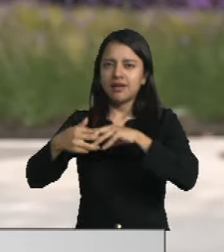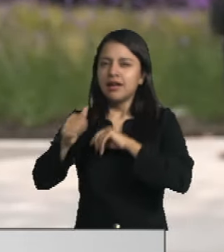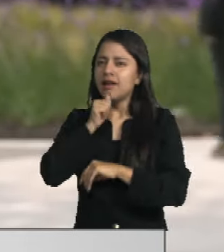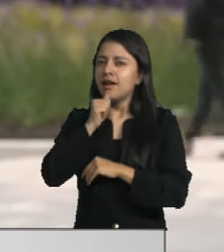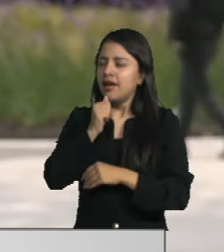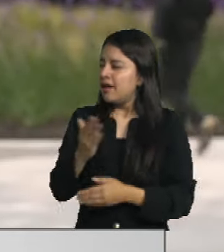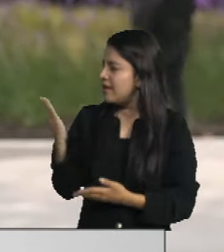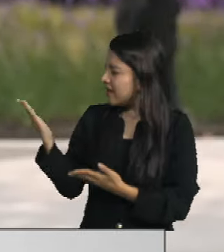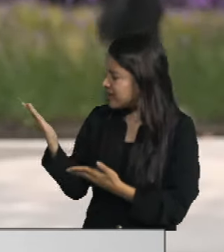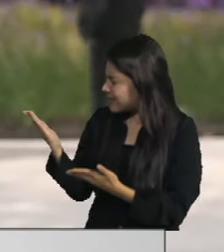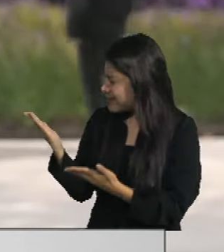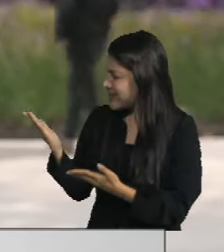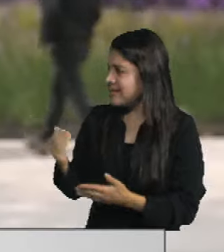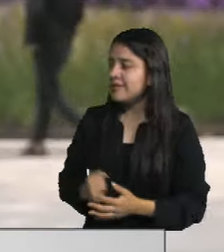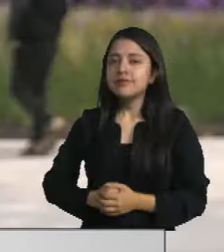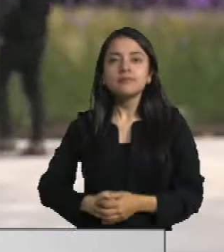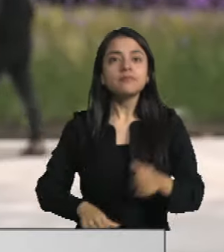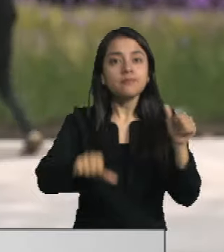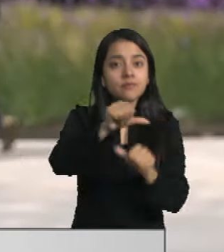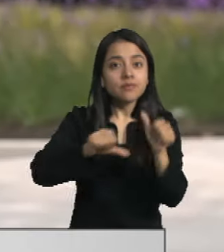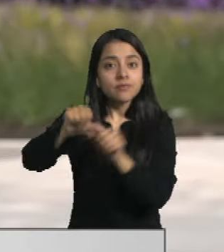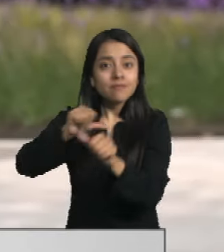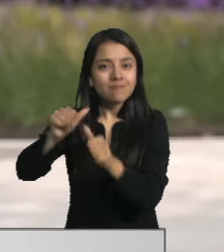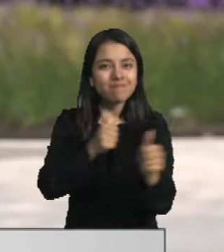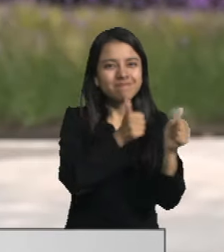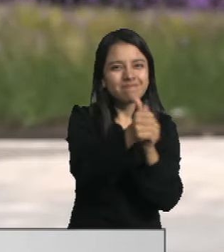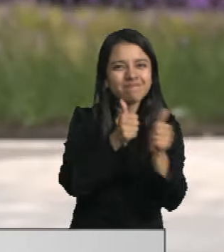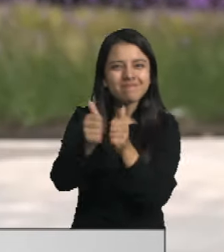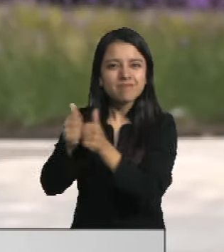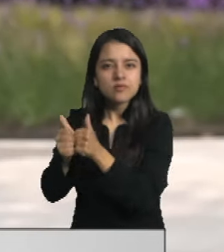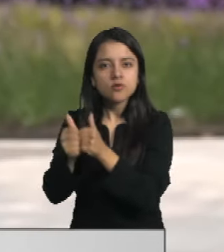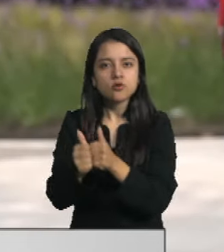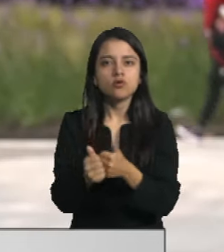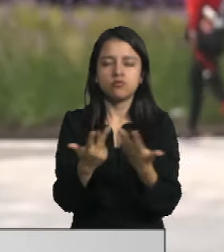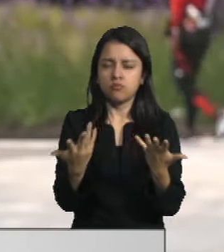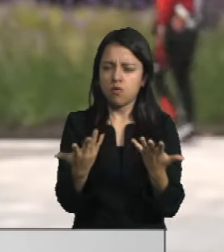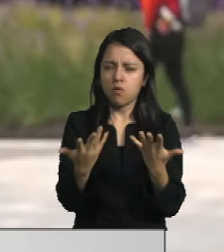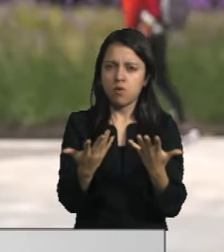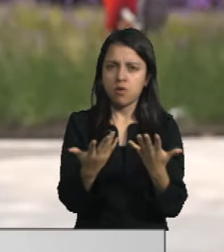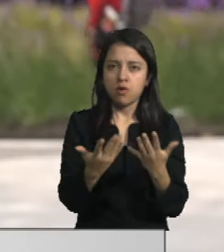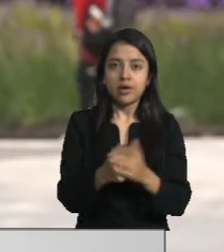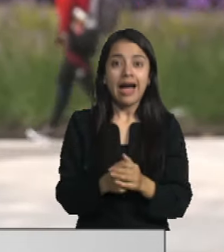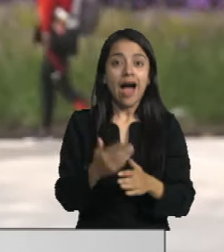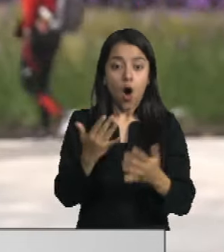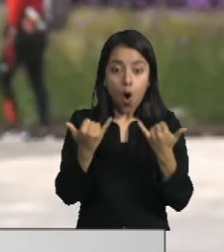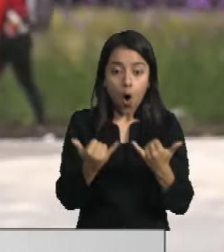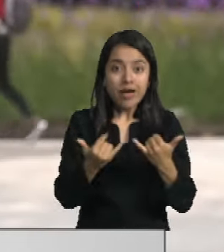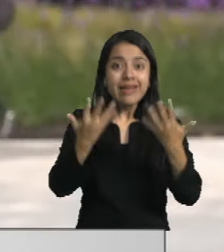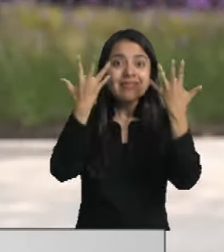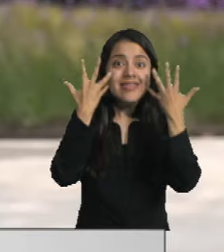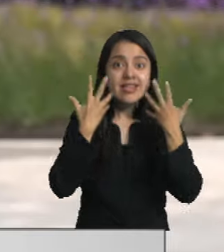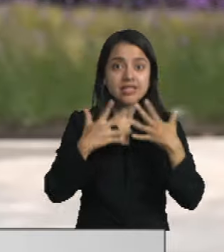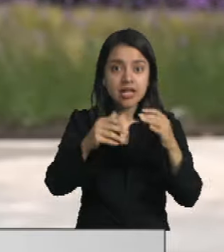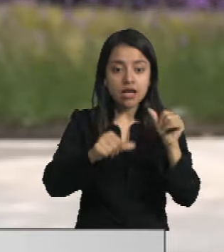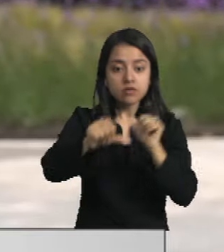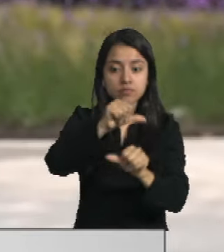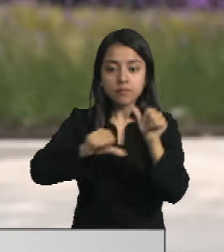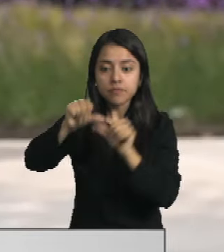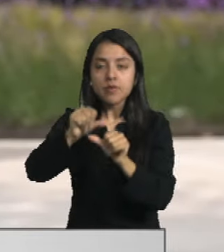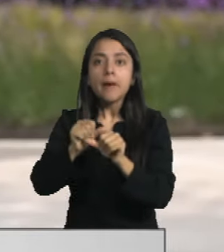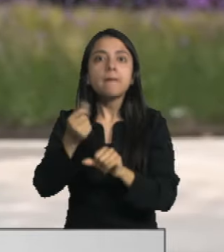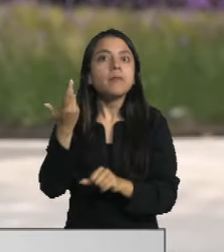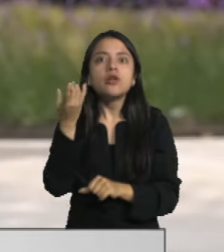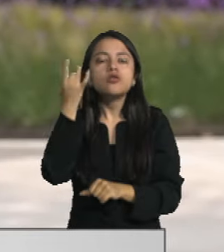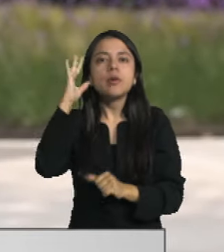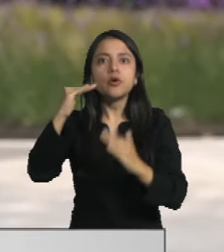es que los turnos de racionamiento serían 2 por día, es decir, que rotaríamos cada 5 días. Recordemos que eso sucederá si llegamos al